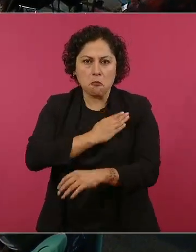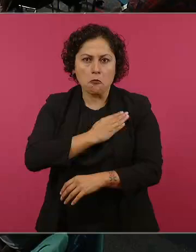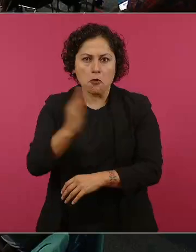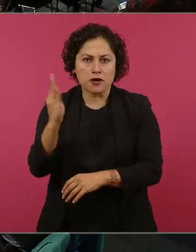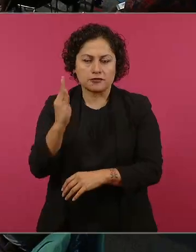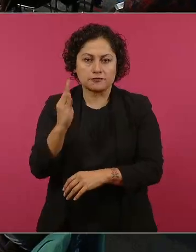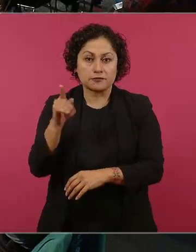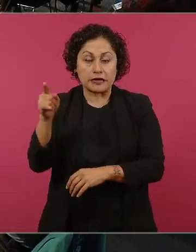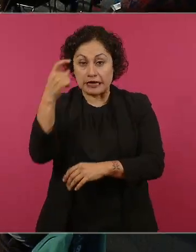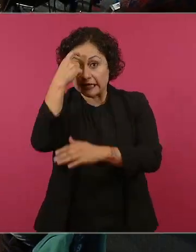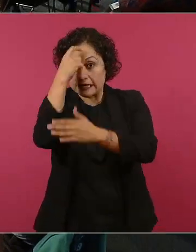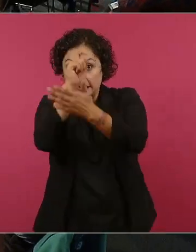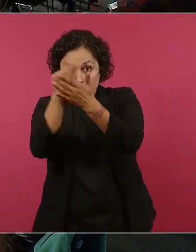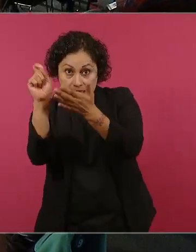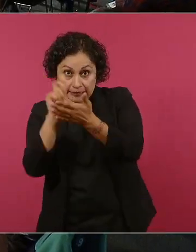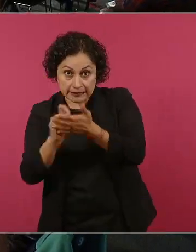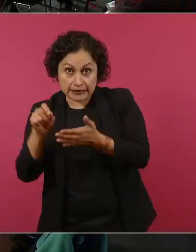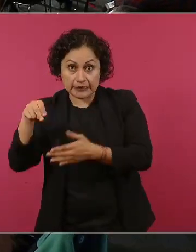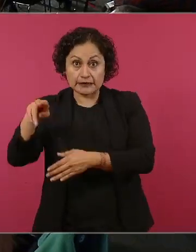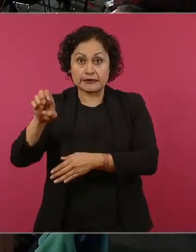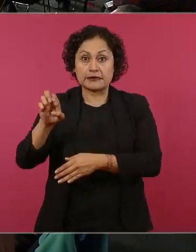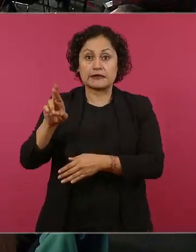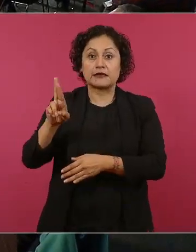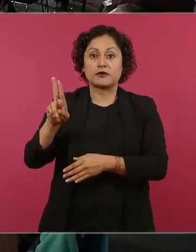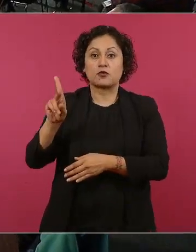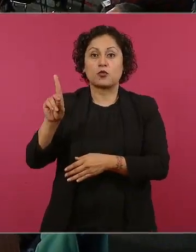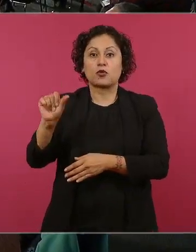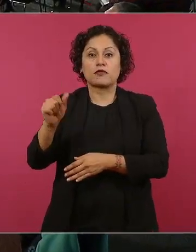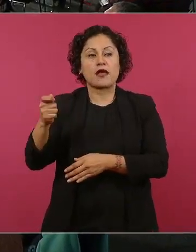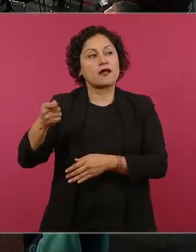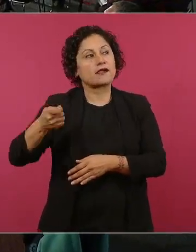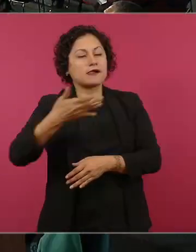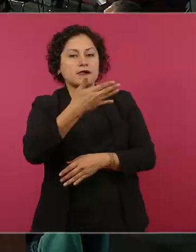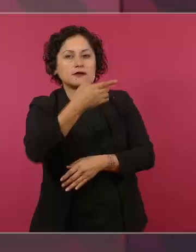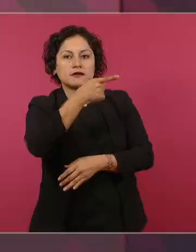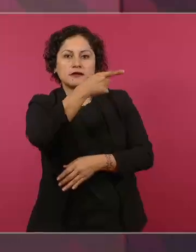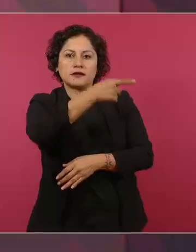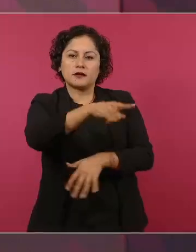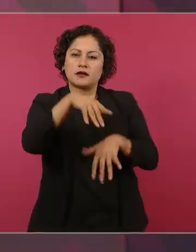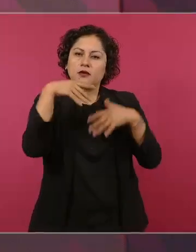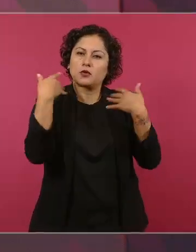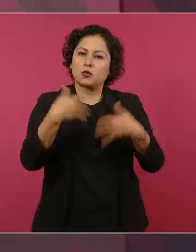llamarlo el titán de las libertades.